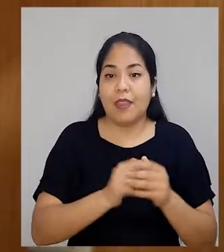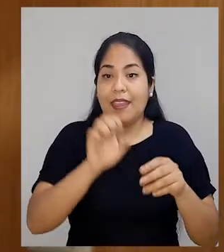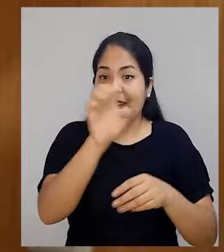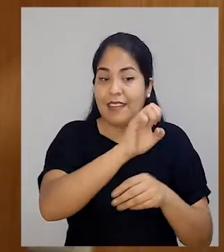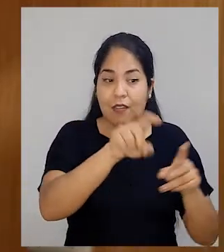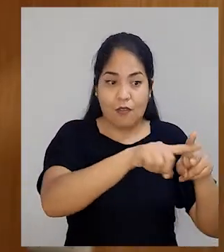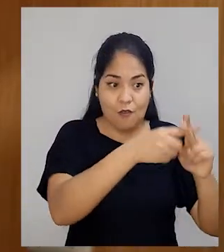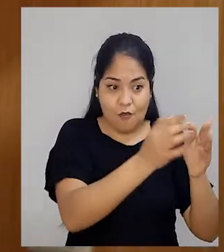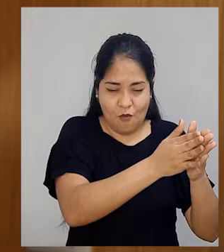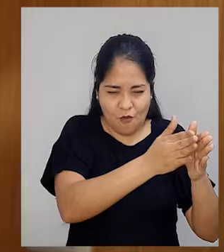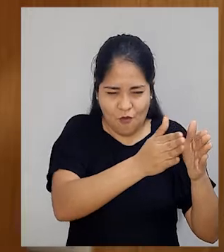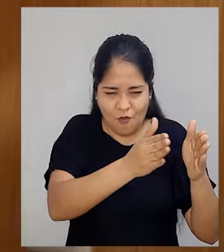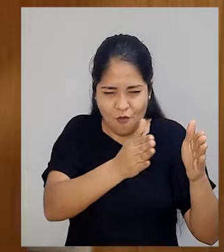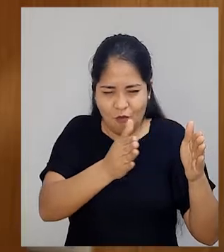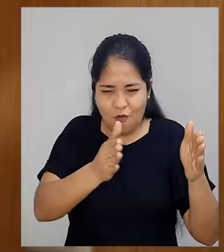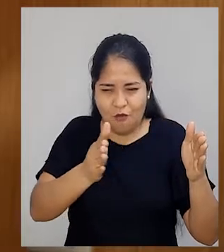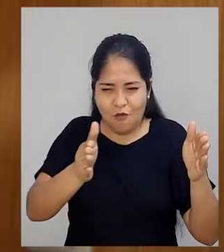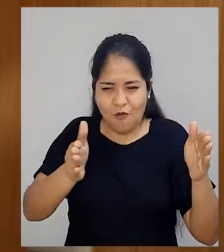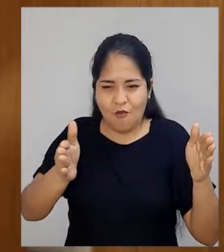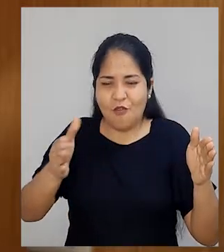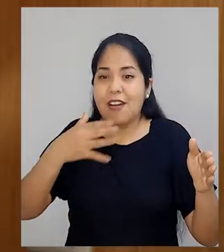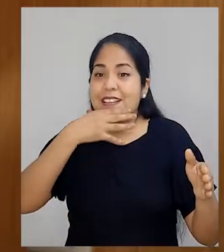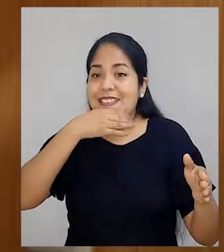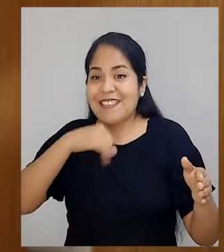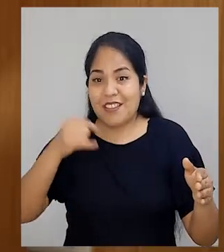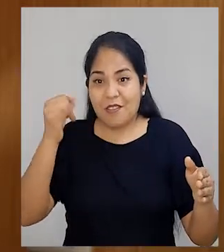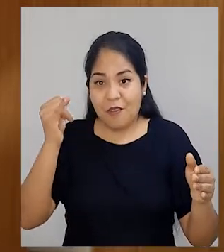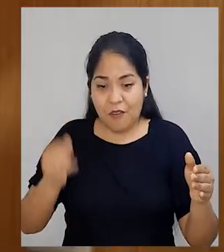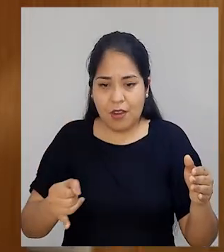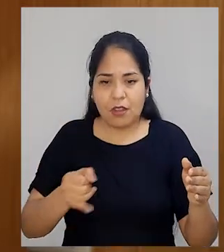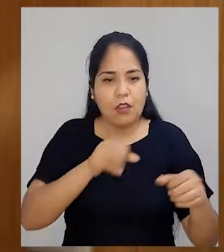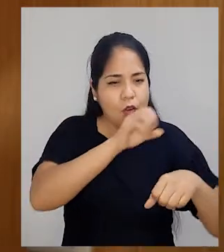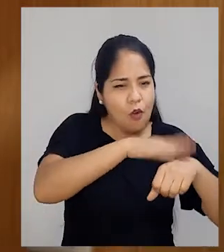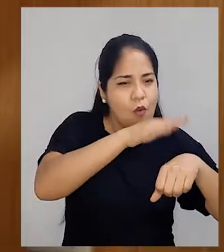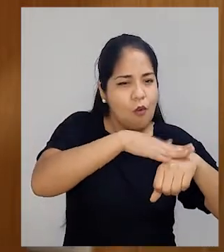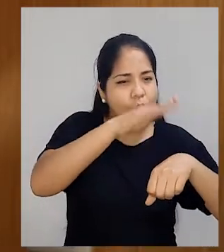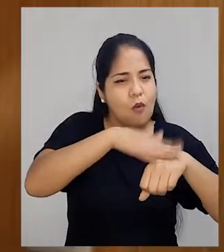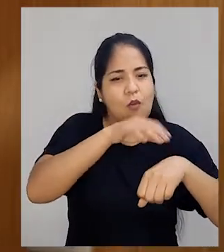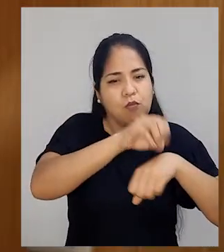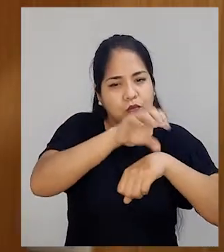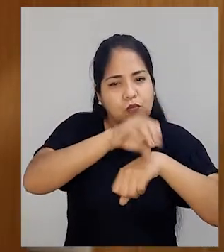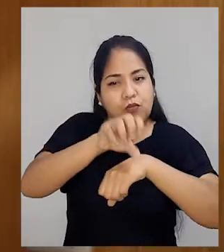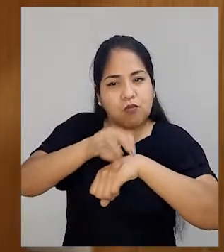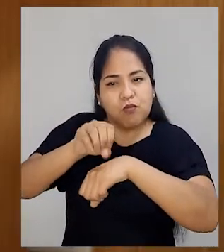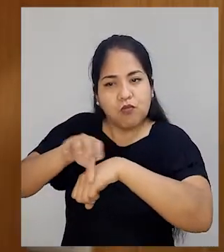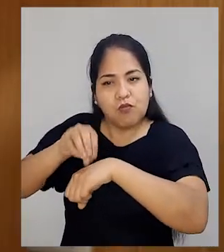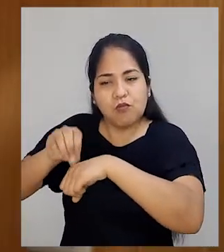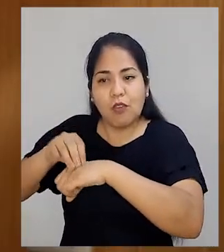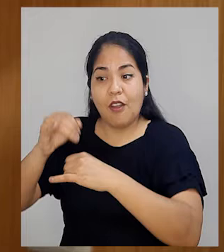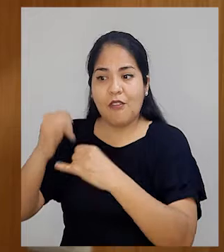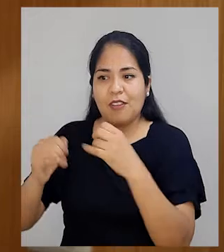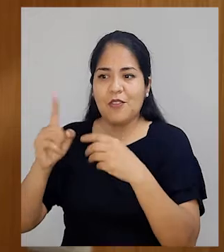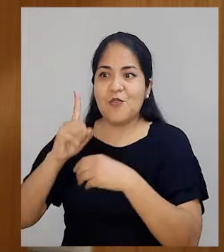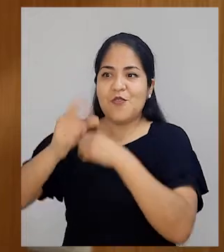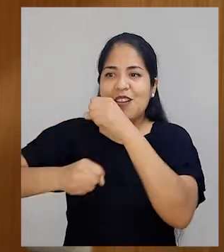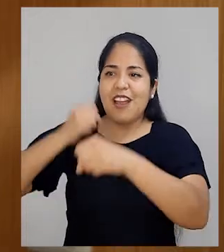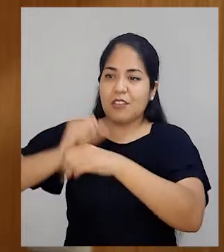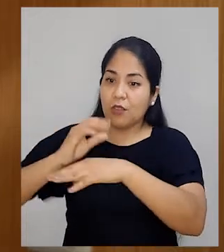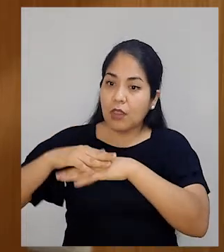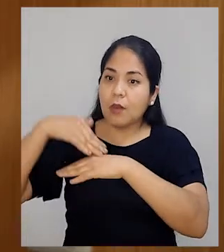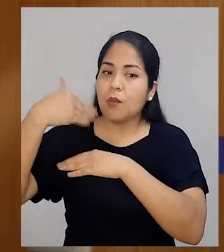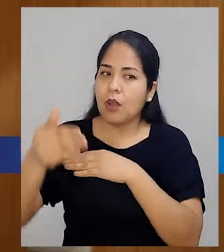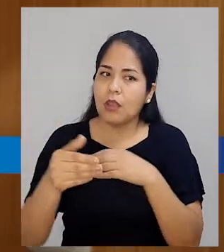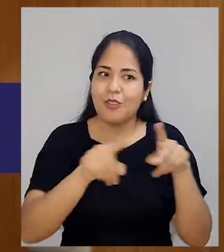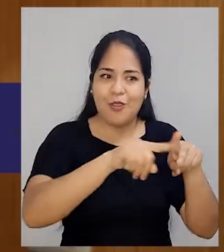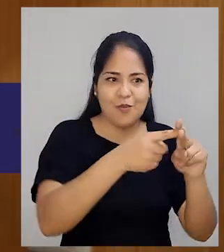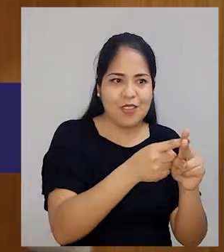de difusión. Durante el año, nosotros promovemos el cumplimiento de esta cuota de empleo en este año porque te